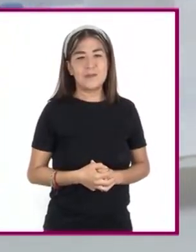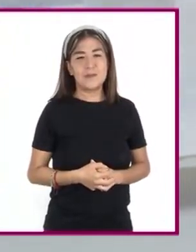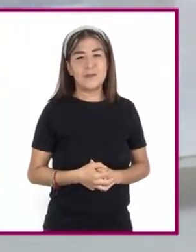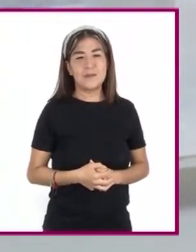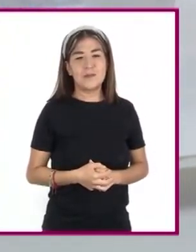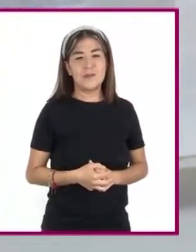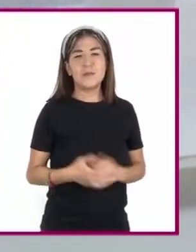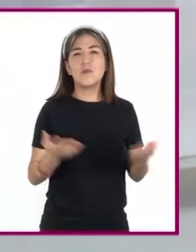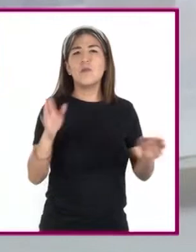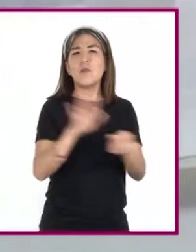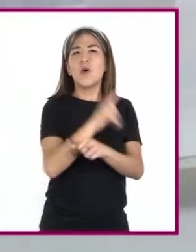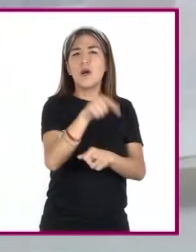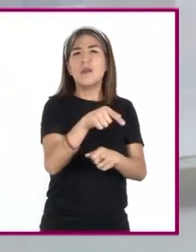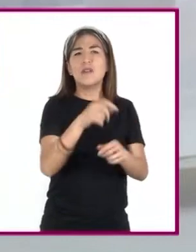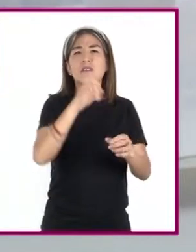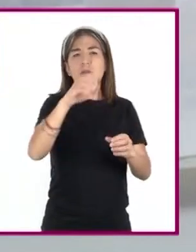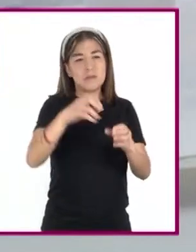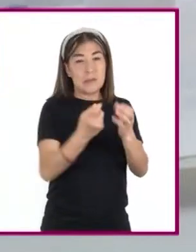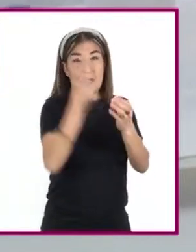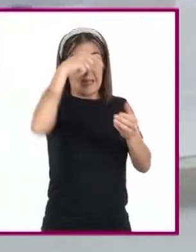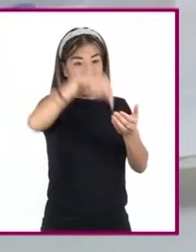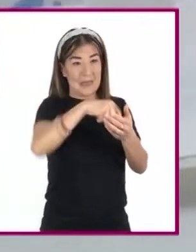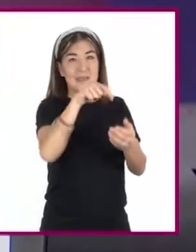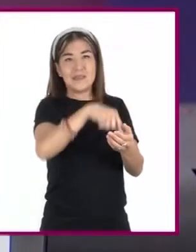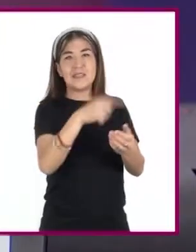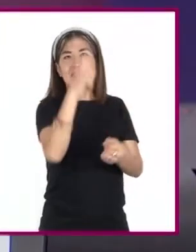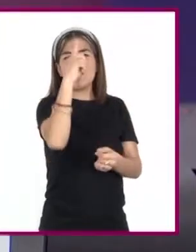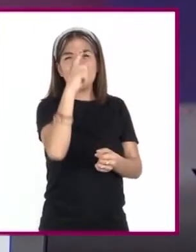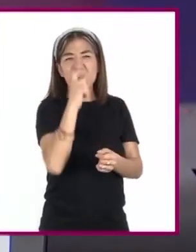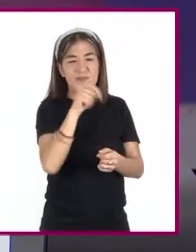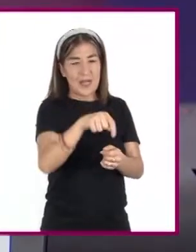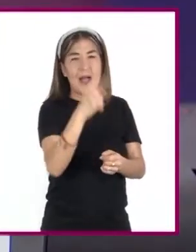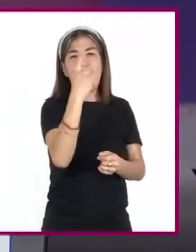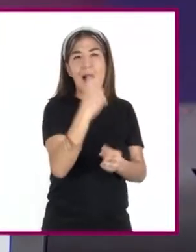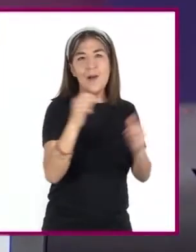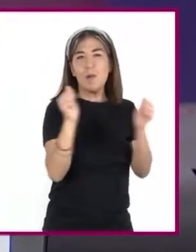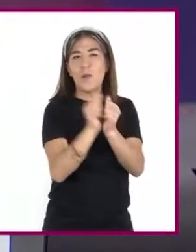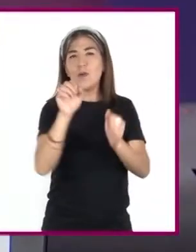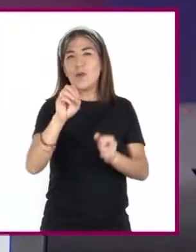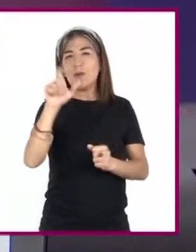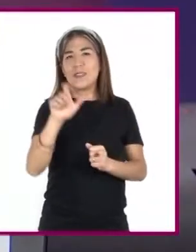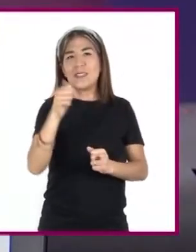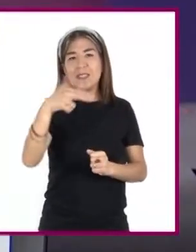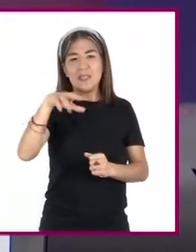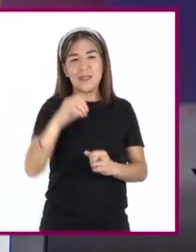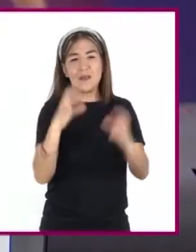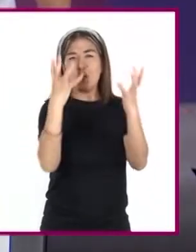Porque el peróxido de hidrógeno se está descomponiendo en agua y oxígeno.